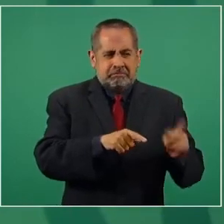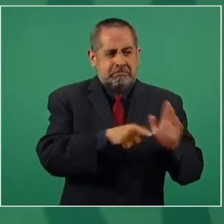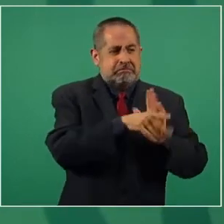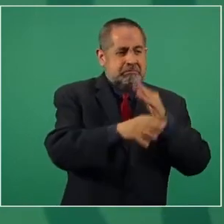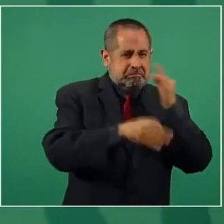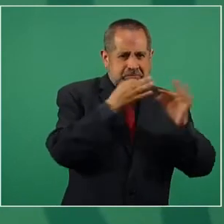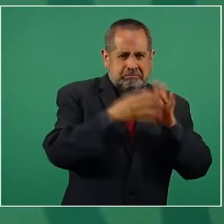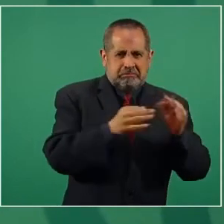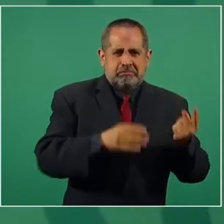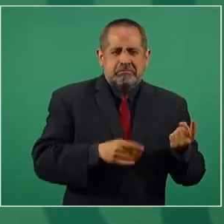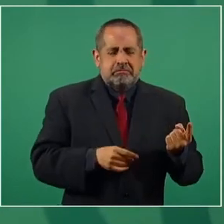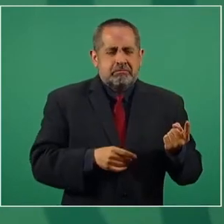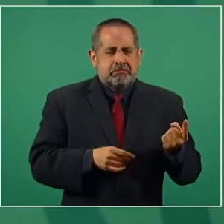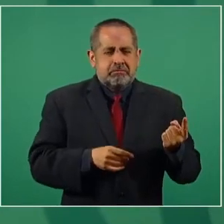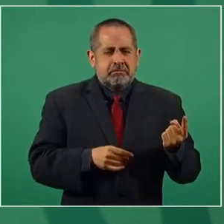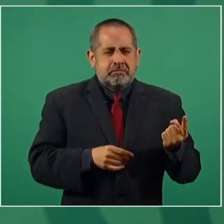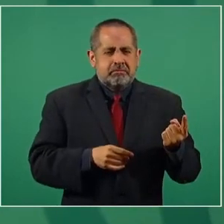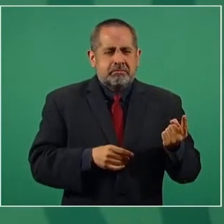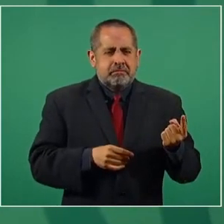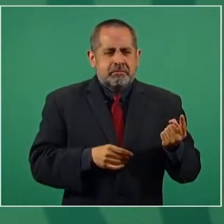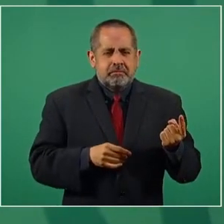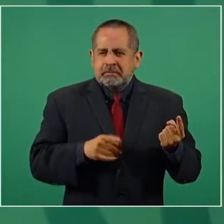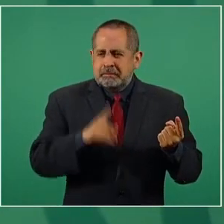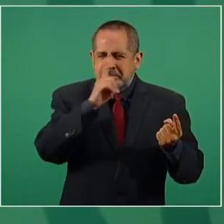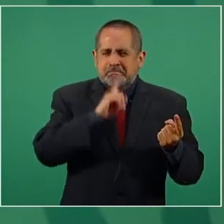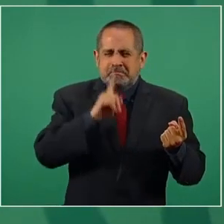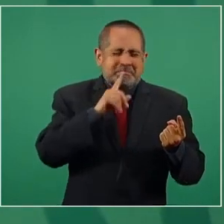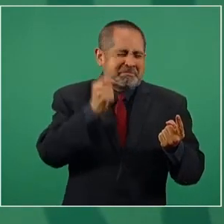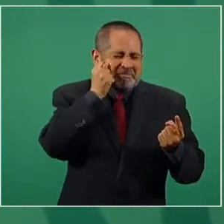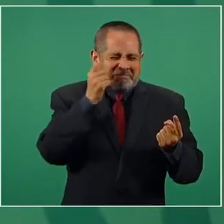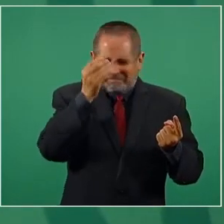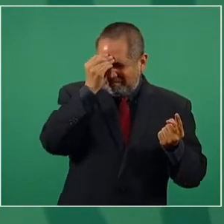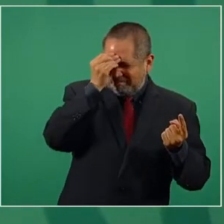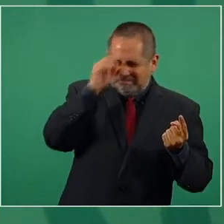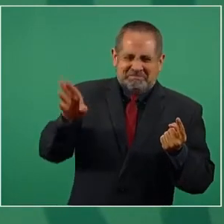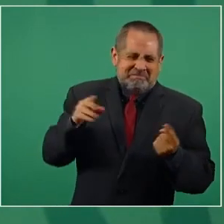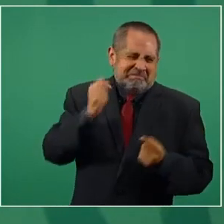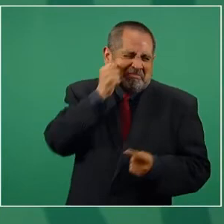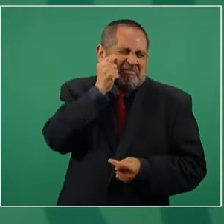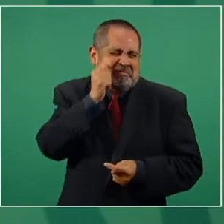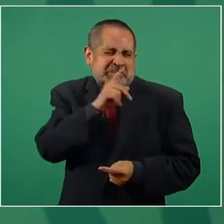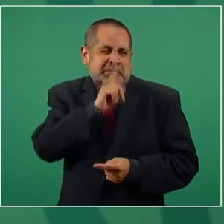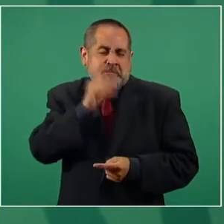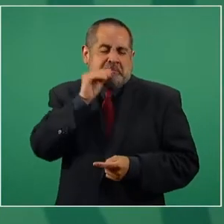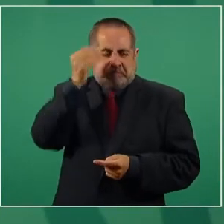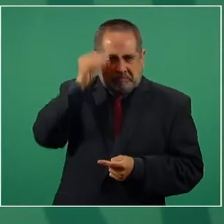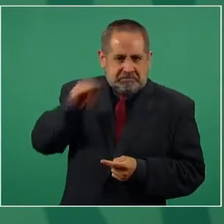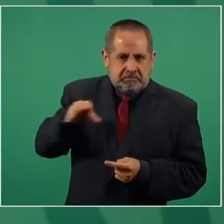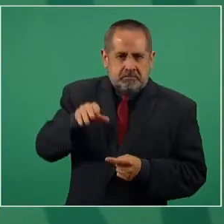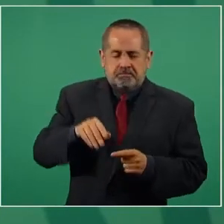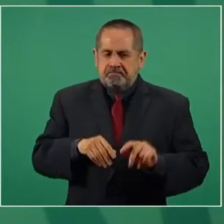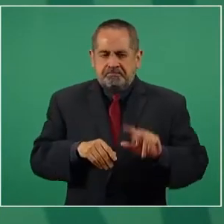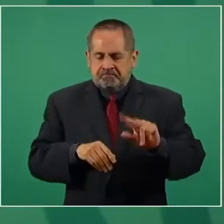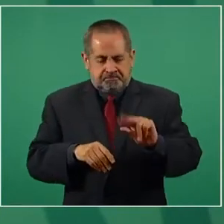periodismo, de que la calumnia cuando no mancha tizna. No.